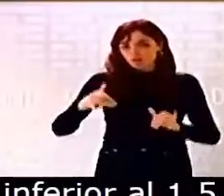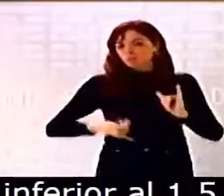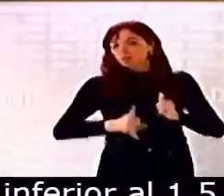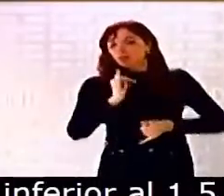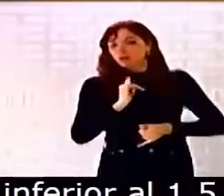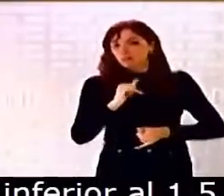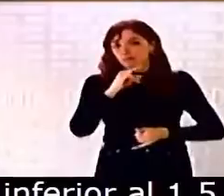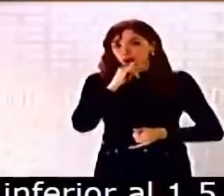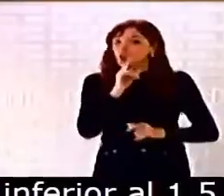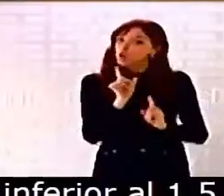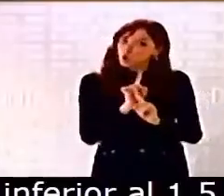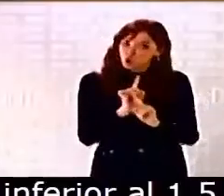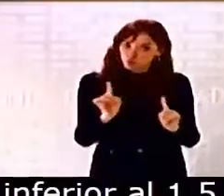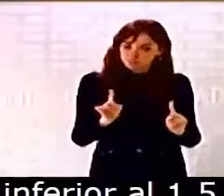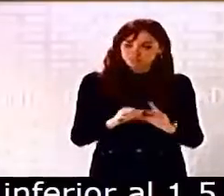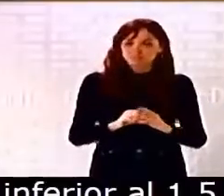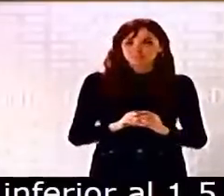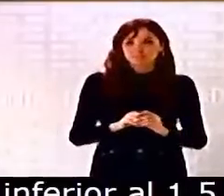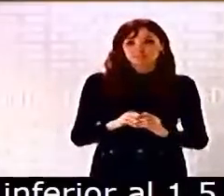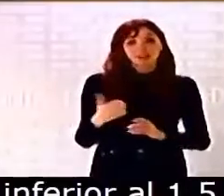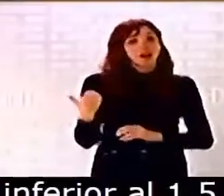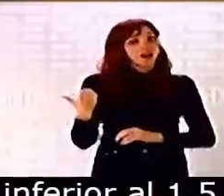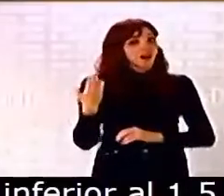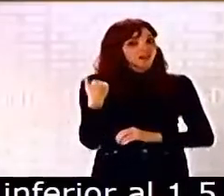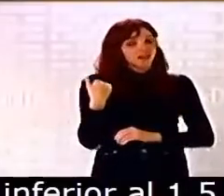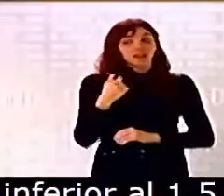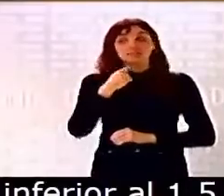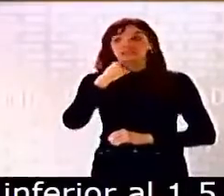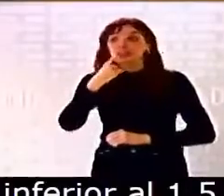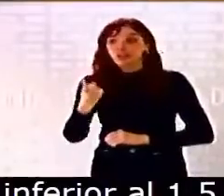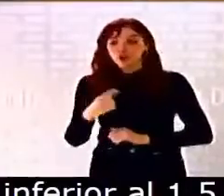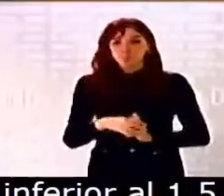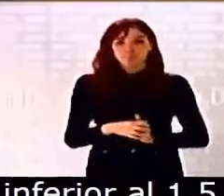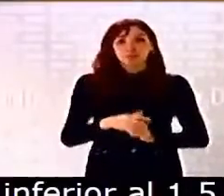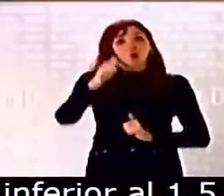fastidiemos. Se lo dije ayer y se lo digo hoy.